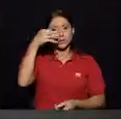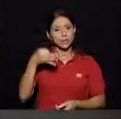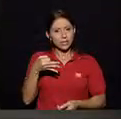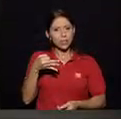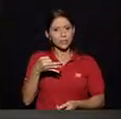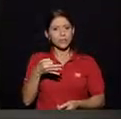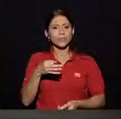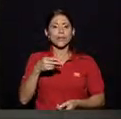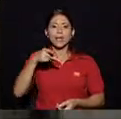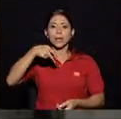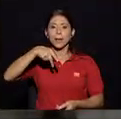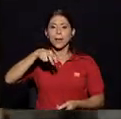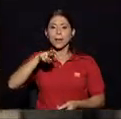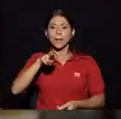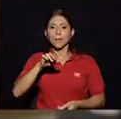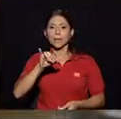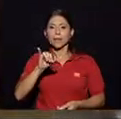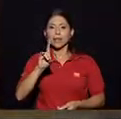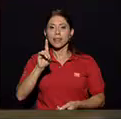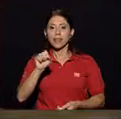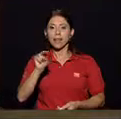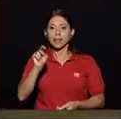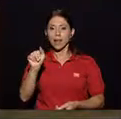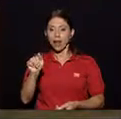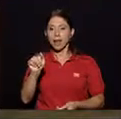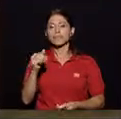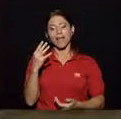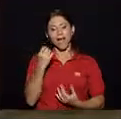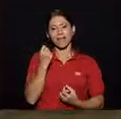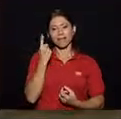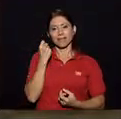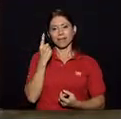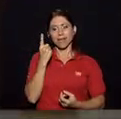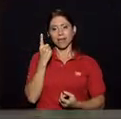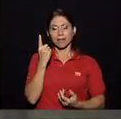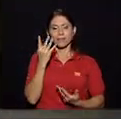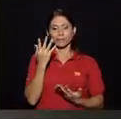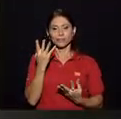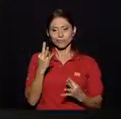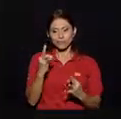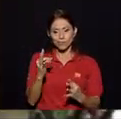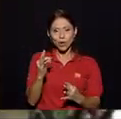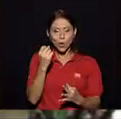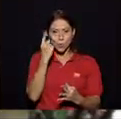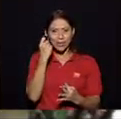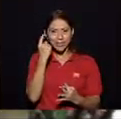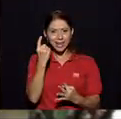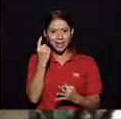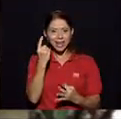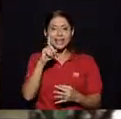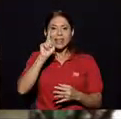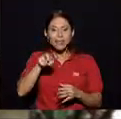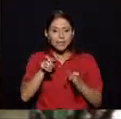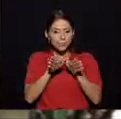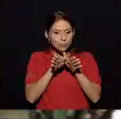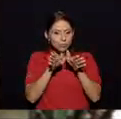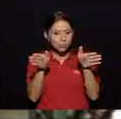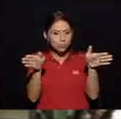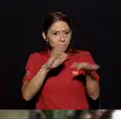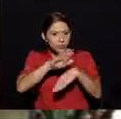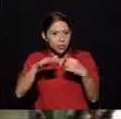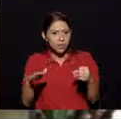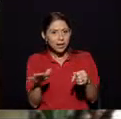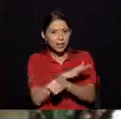Creo que en esa línea el PRIDENA ha intentado pues comprender este espectro de totalidad que tenemos que abarcar para entender